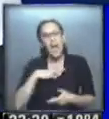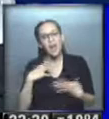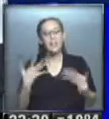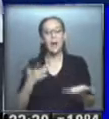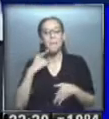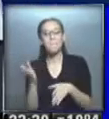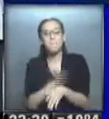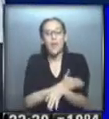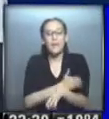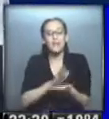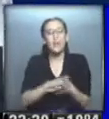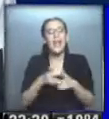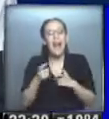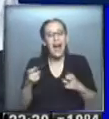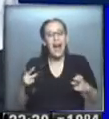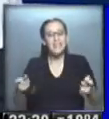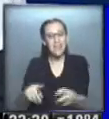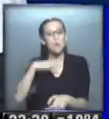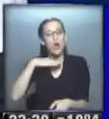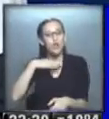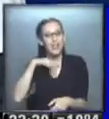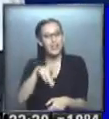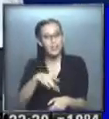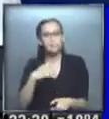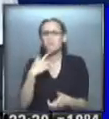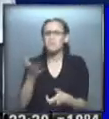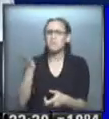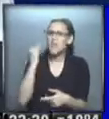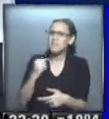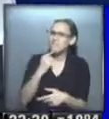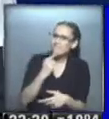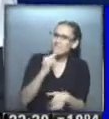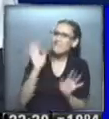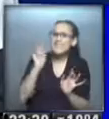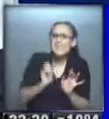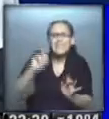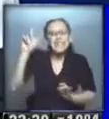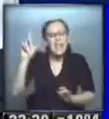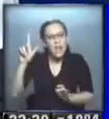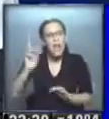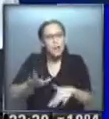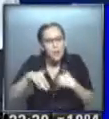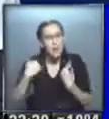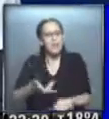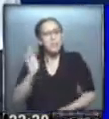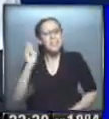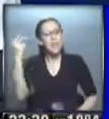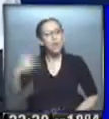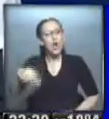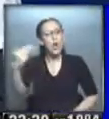Y ahí se les ocurrió una... Había habido ya alguna campaña anterior similar y se les ocurrió utilizar noviembre como forma